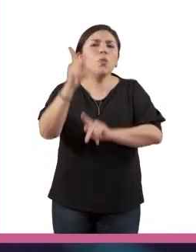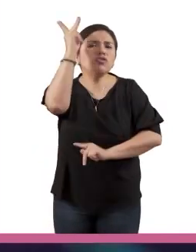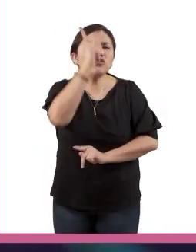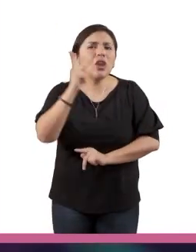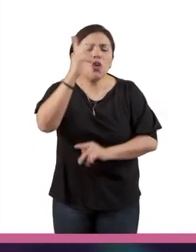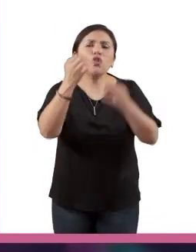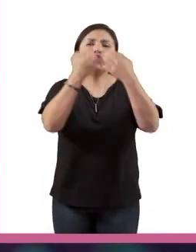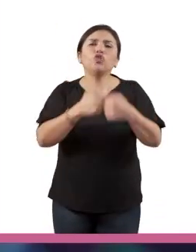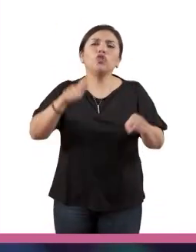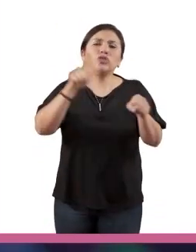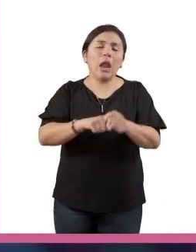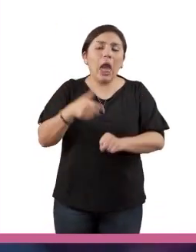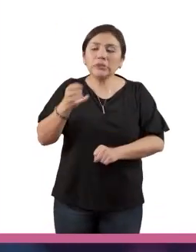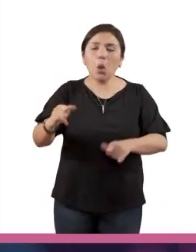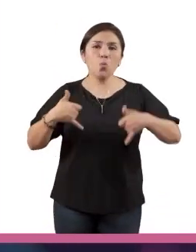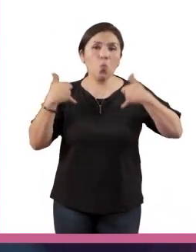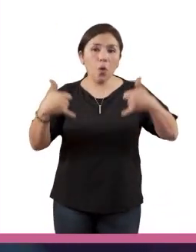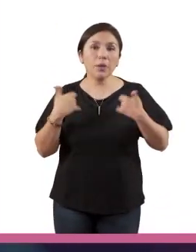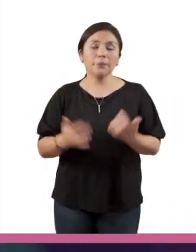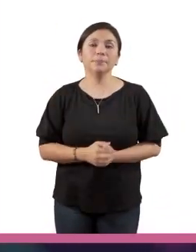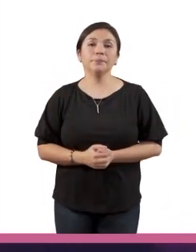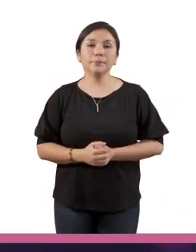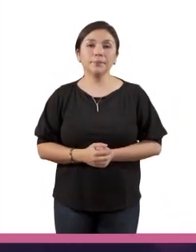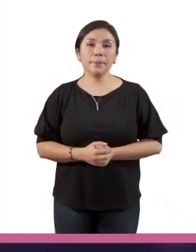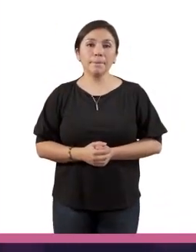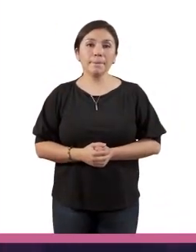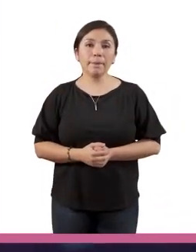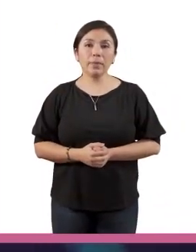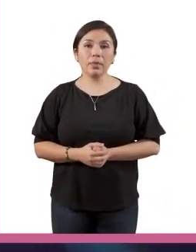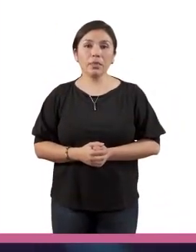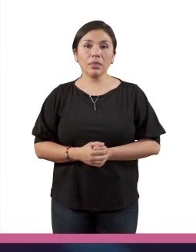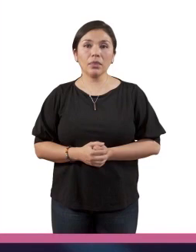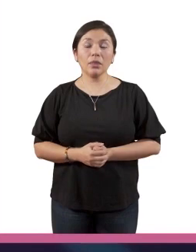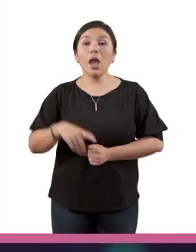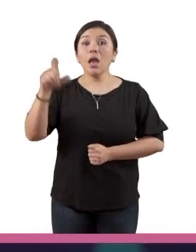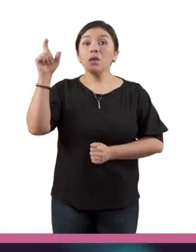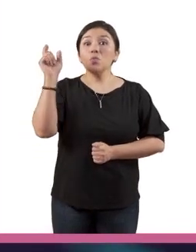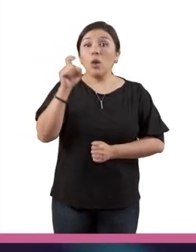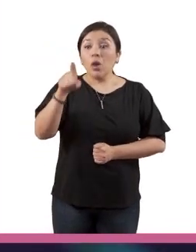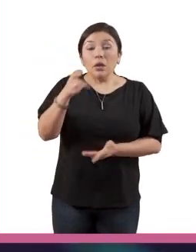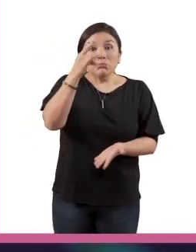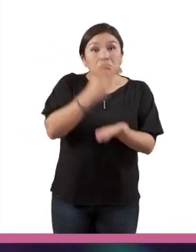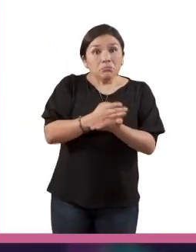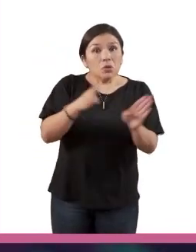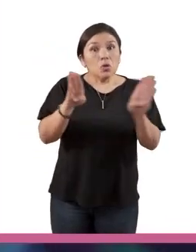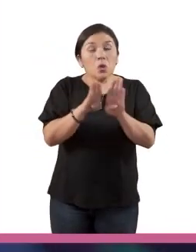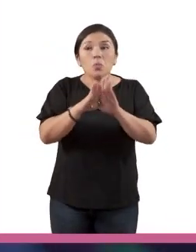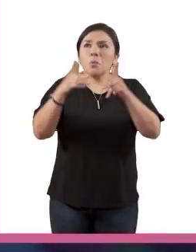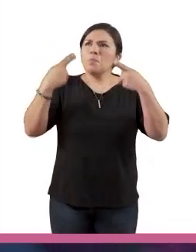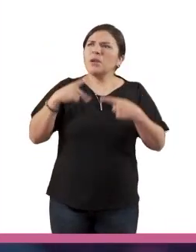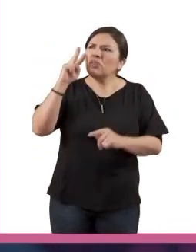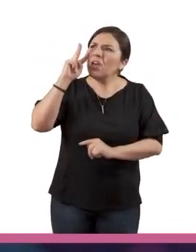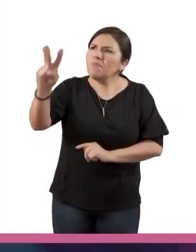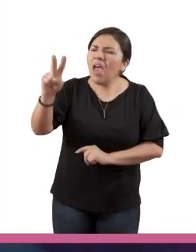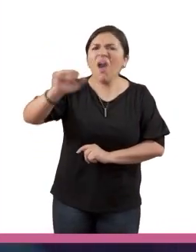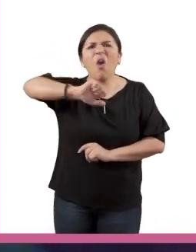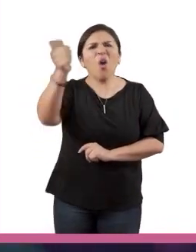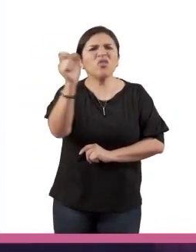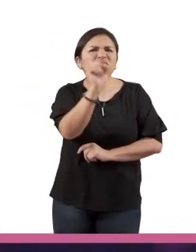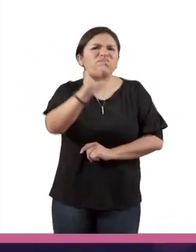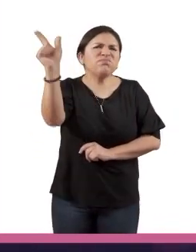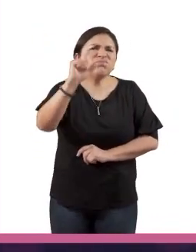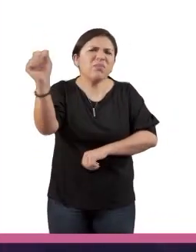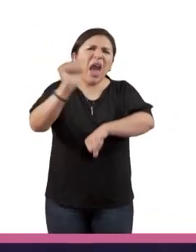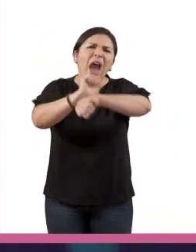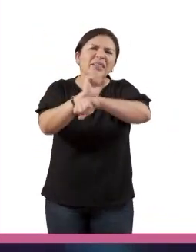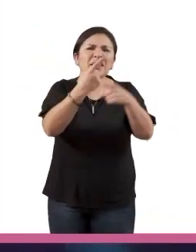psicológica y social que tienen los chicos en ese momento. Cuando se identifican con figuras populares y esas figuras